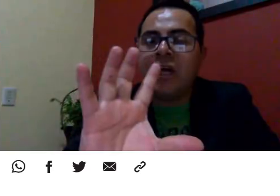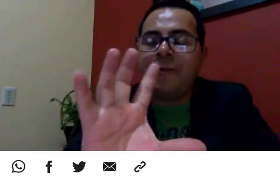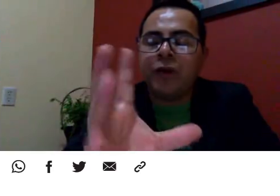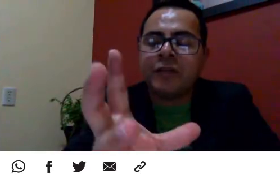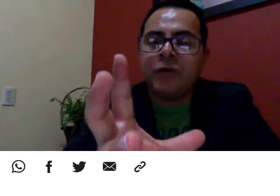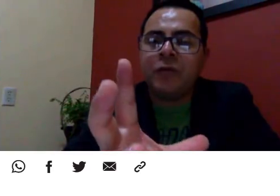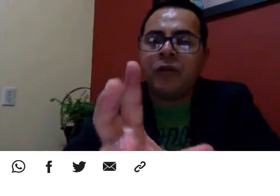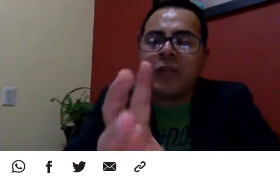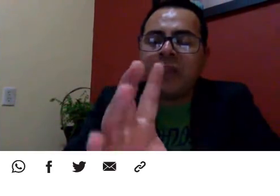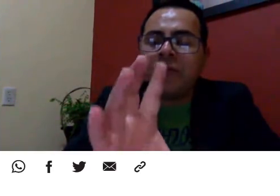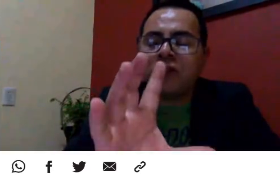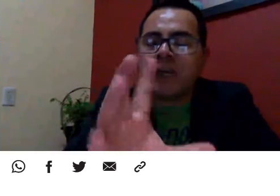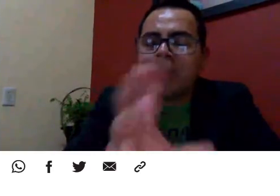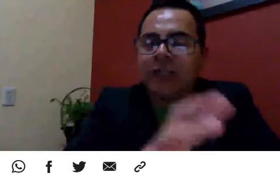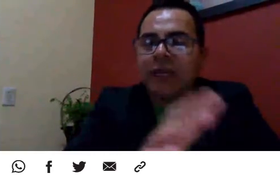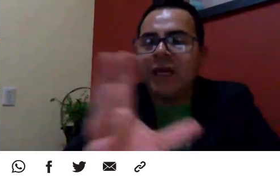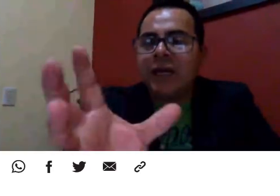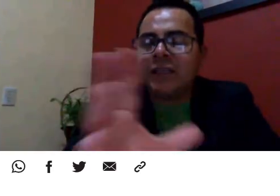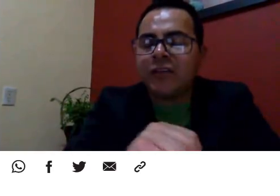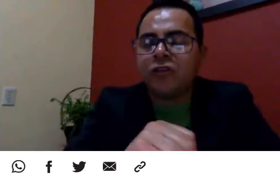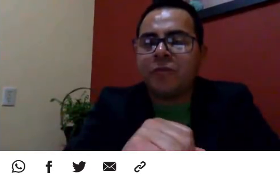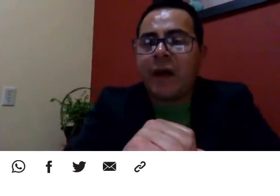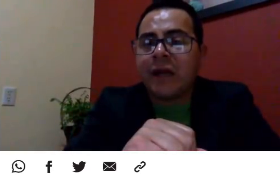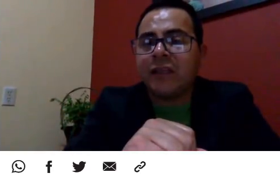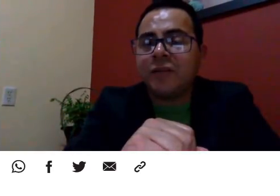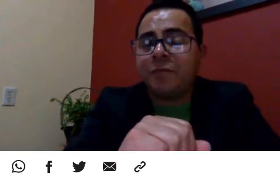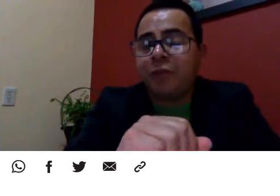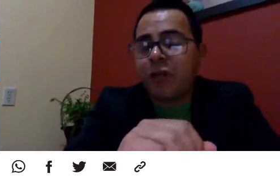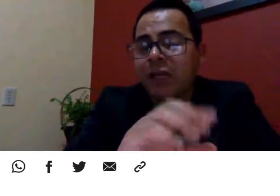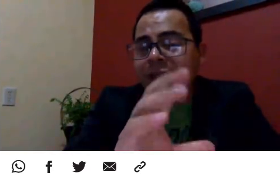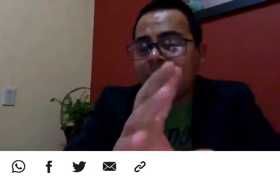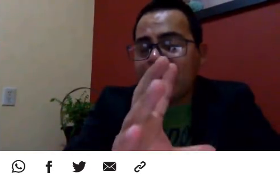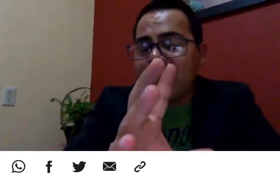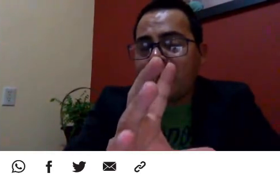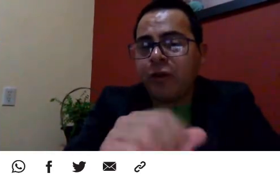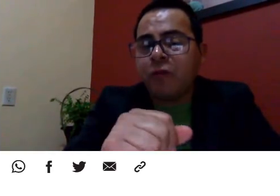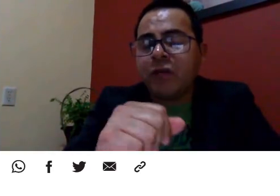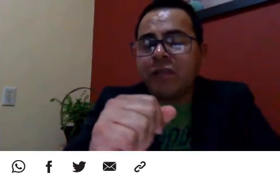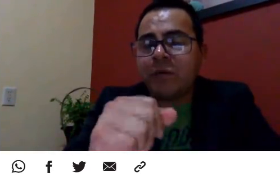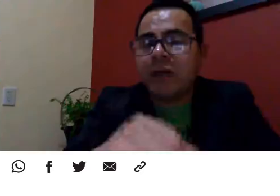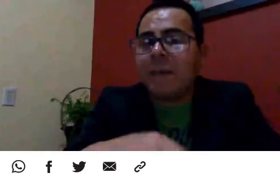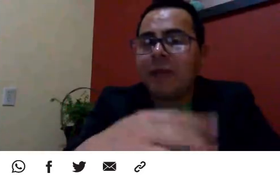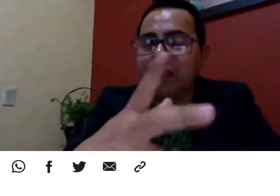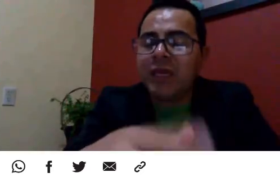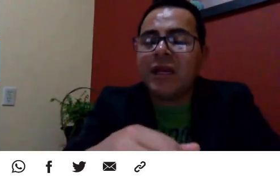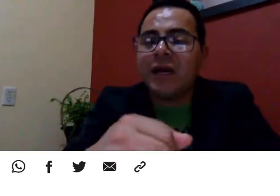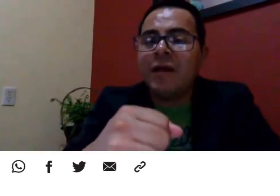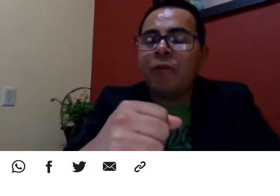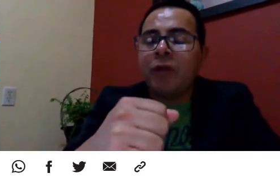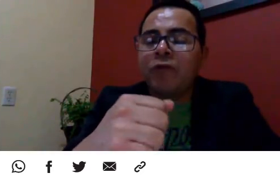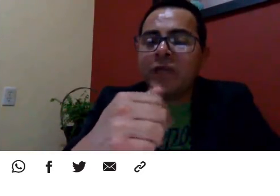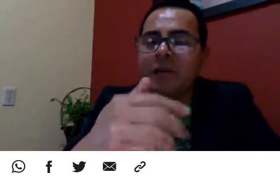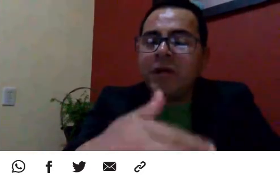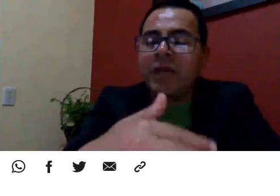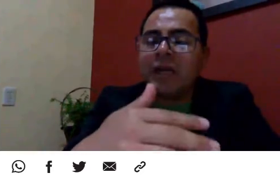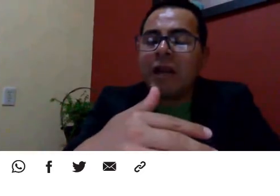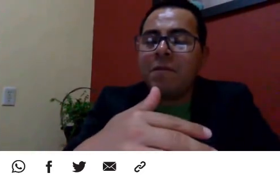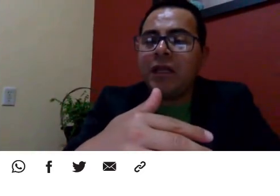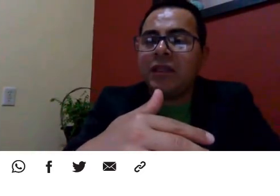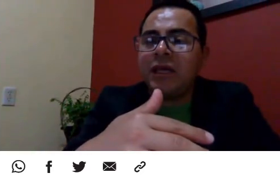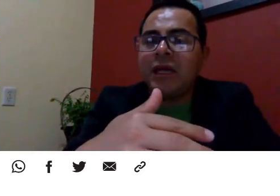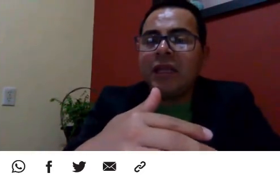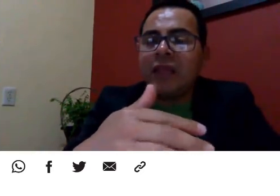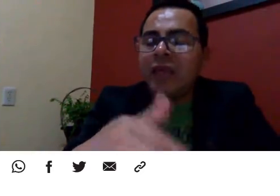Obrador. ¿Y por qué es importante mostrarte estas dos partes? Porque de esta manera podemos exhibir la mentira, podemos exhibir